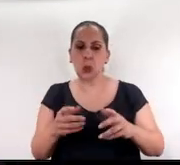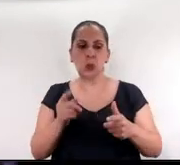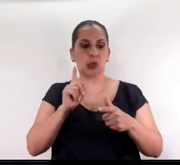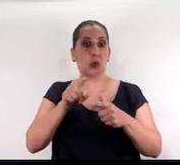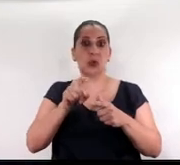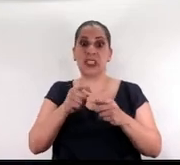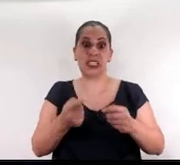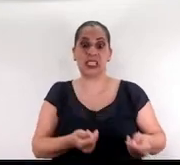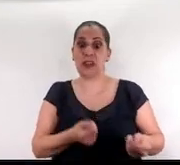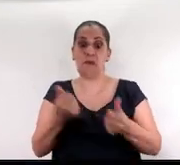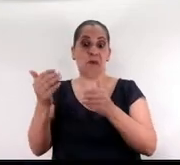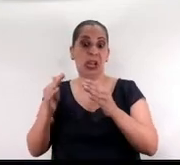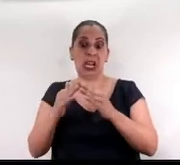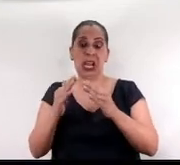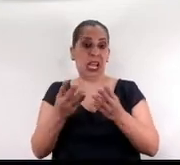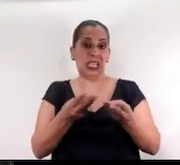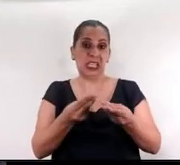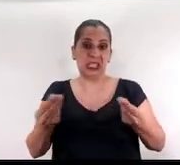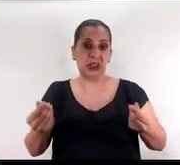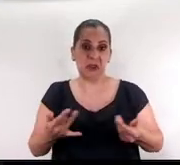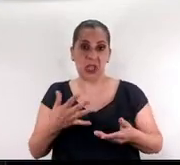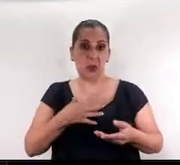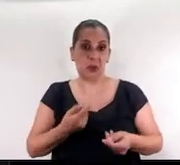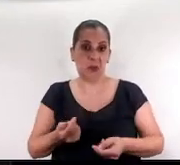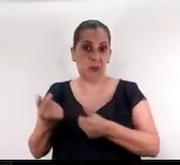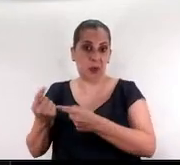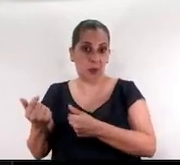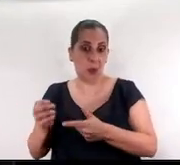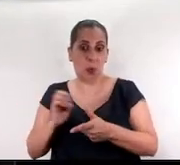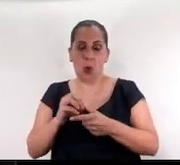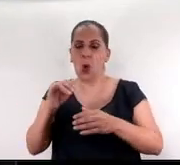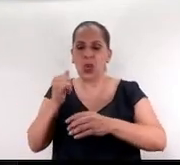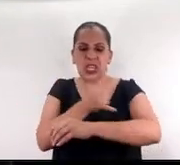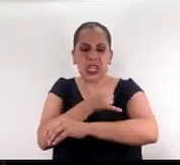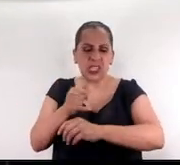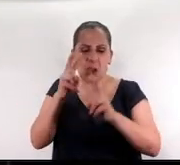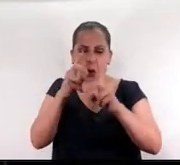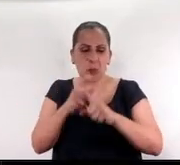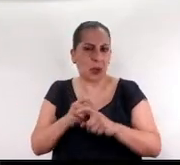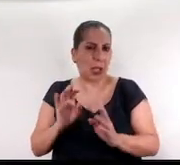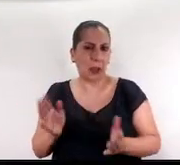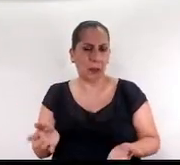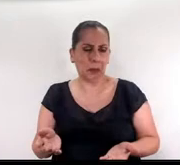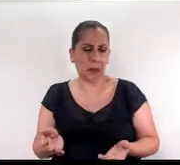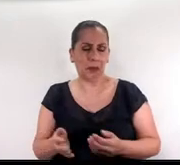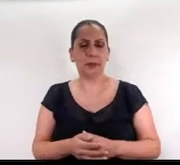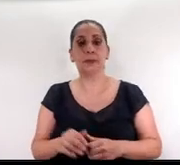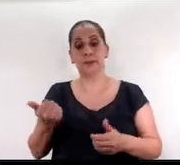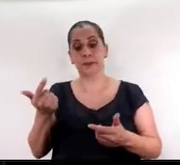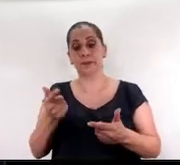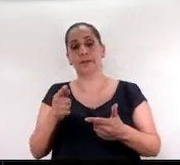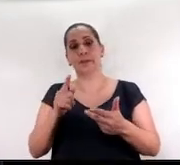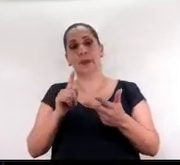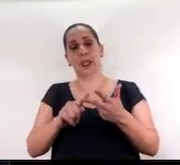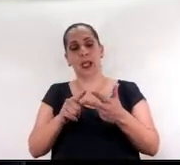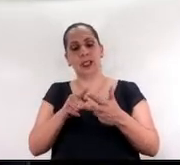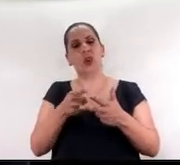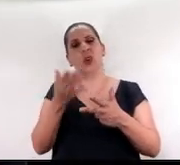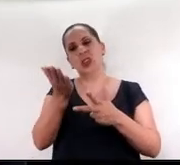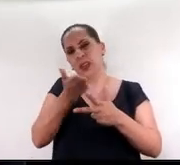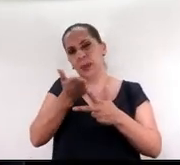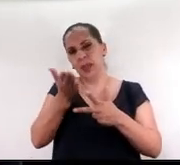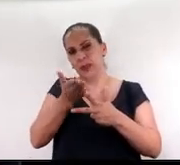que no requiere una obra de infraestructura, de ingeniería compleja. Y en el medio, los que no